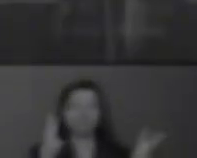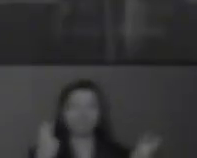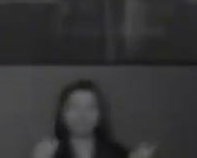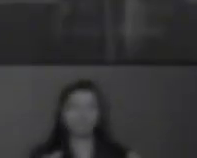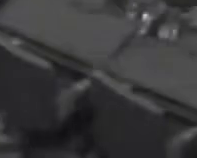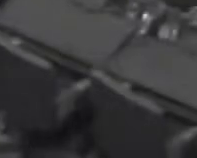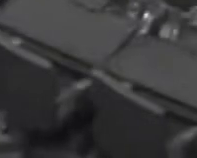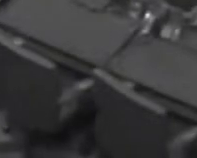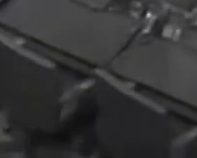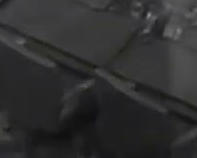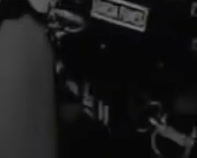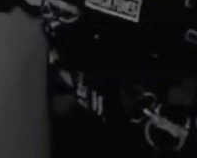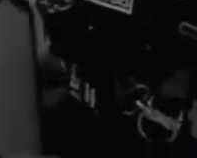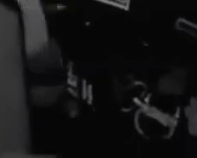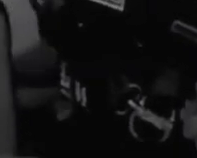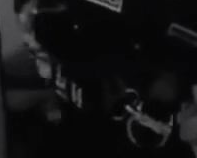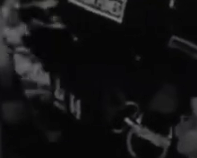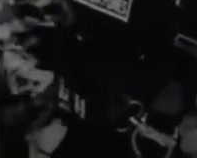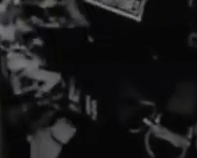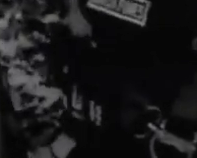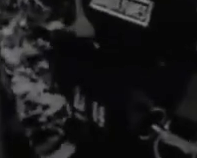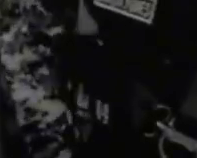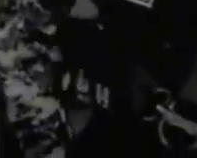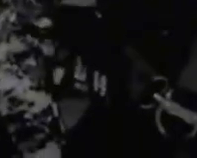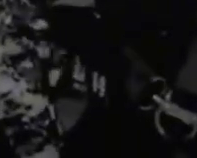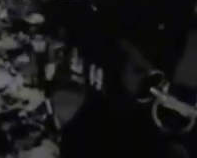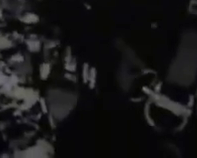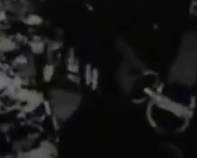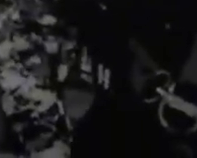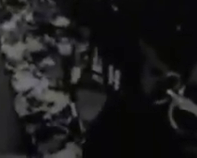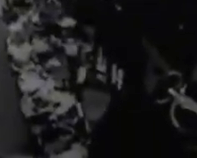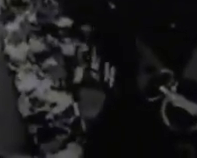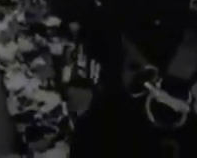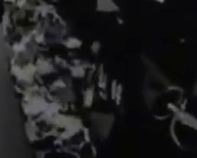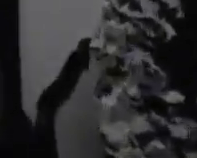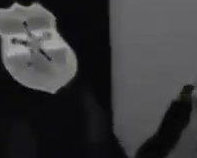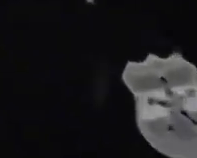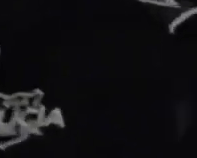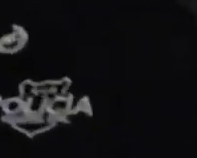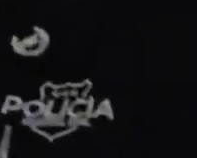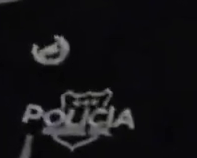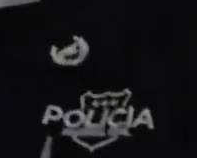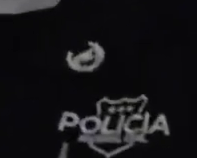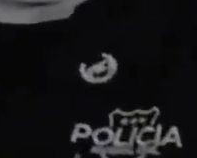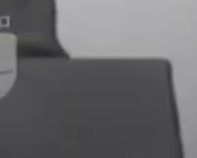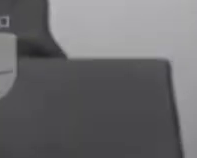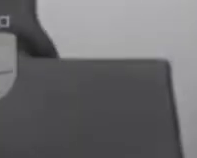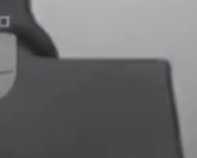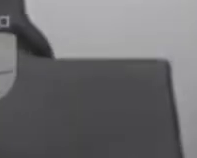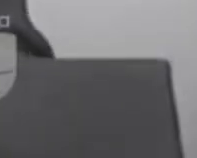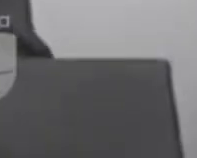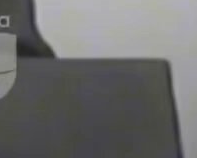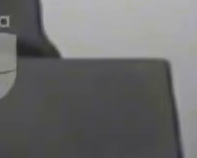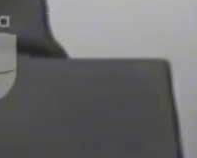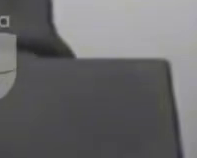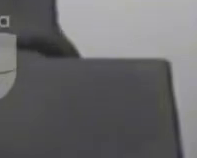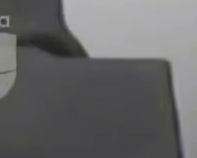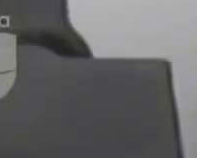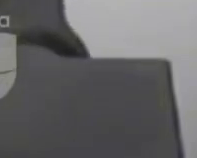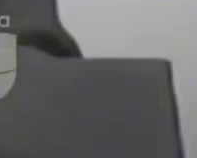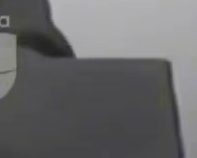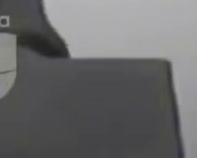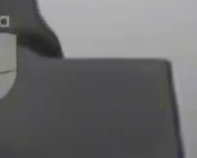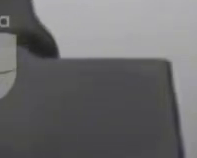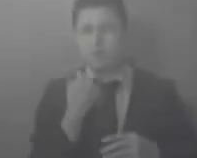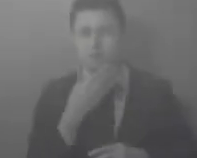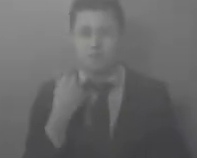estaba diseñado a su medida. ¿Cuántos exalcaldes? ¿Cuántos expresidentes?